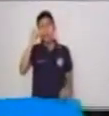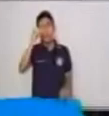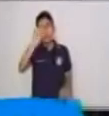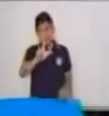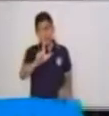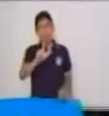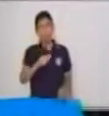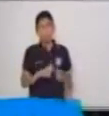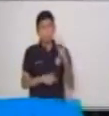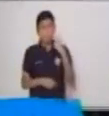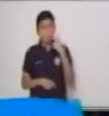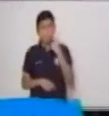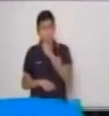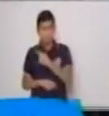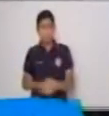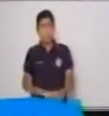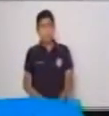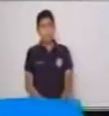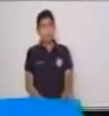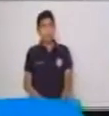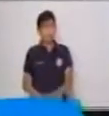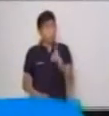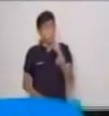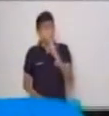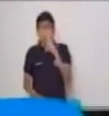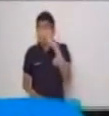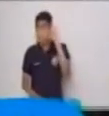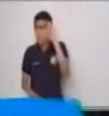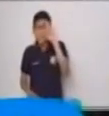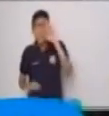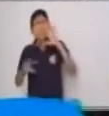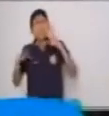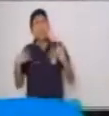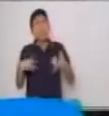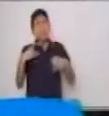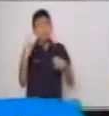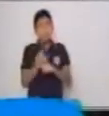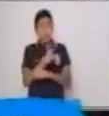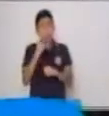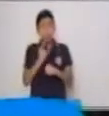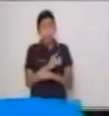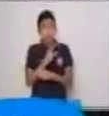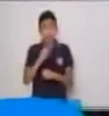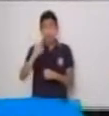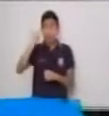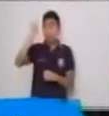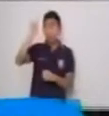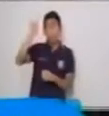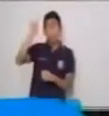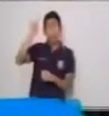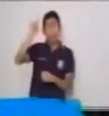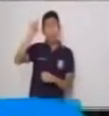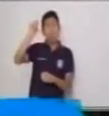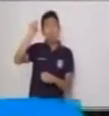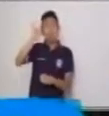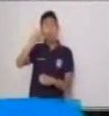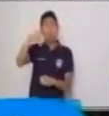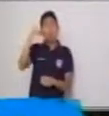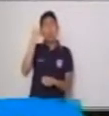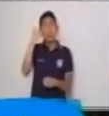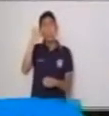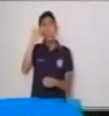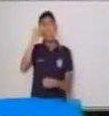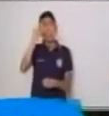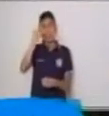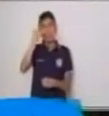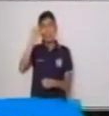19. Siempre recuerden colocar unidad bajo unidad y decena